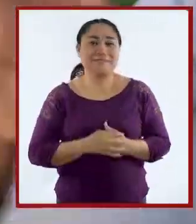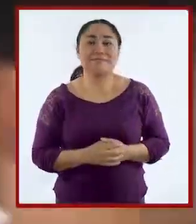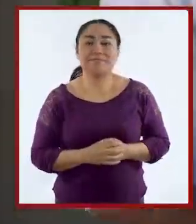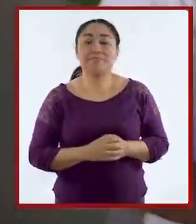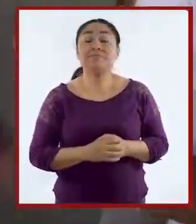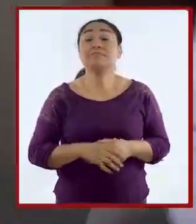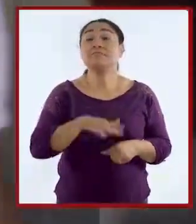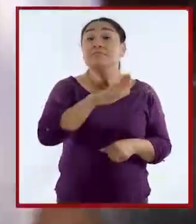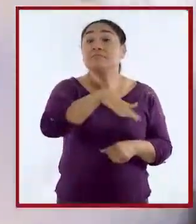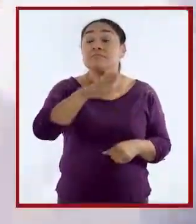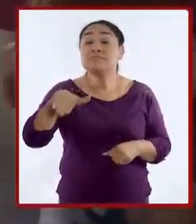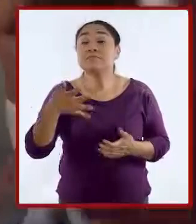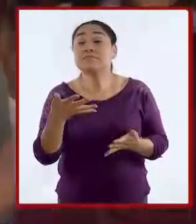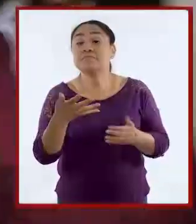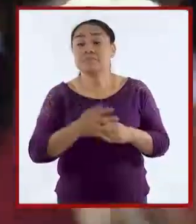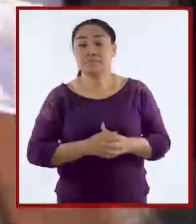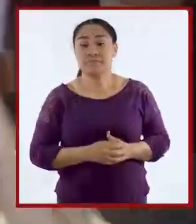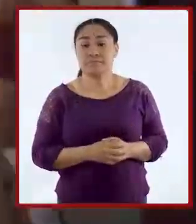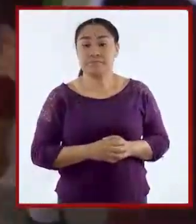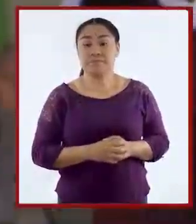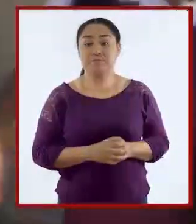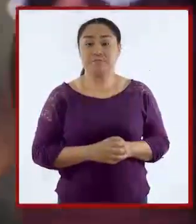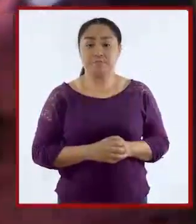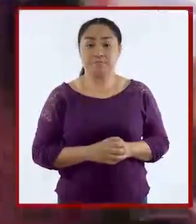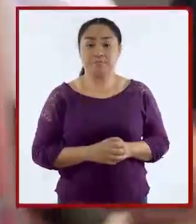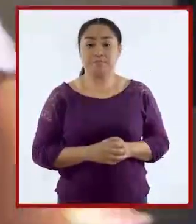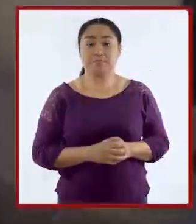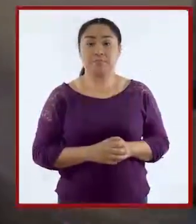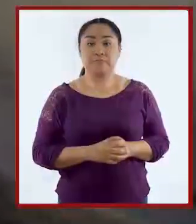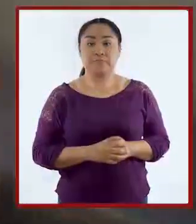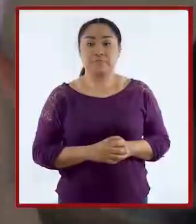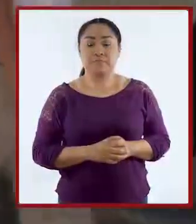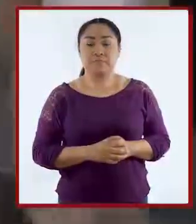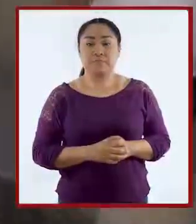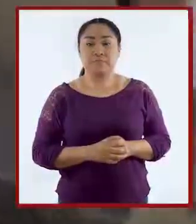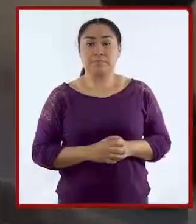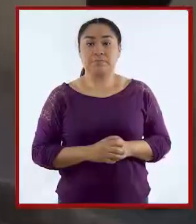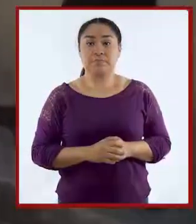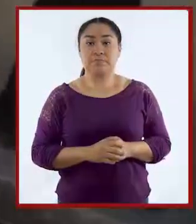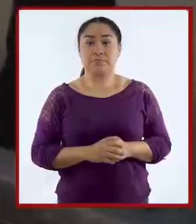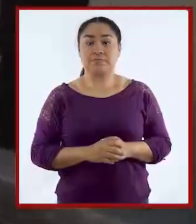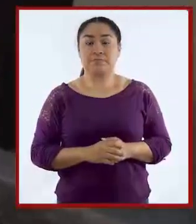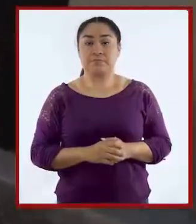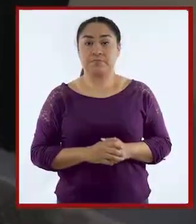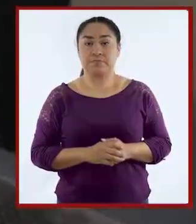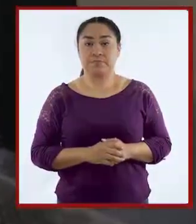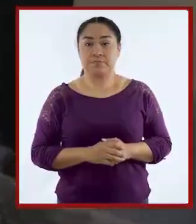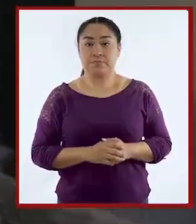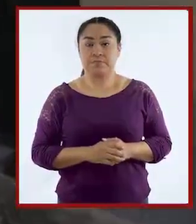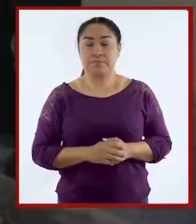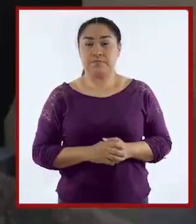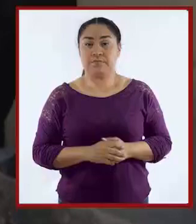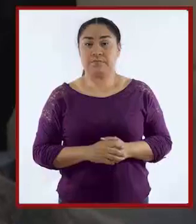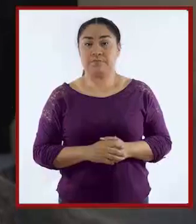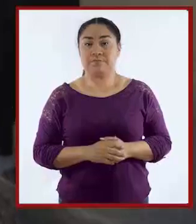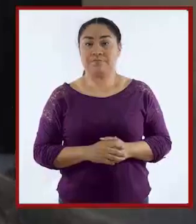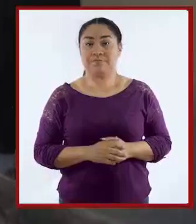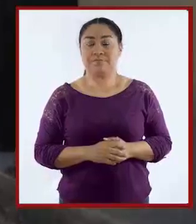¿quién no se me va a ir? Areli. No se me va la... niña.